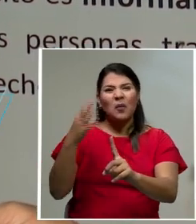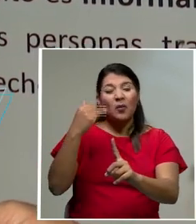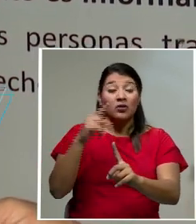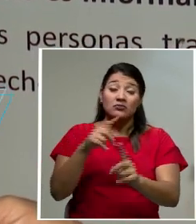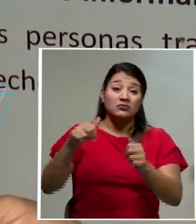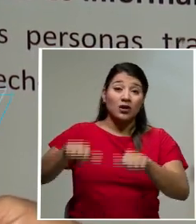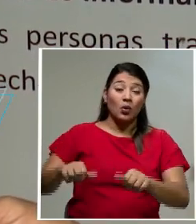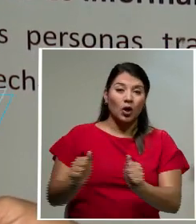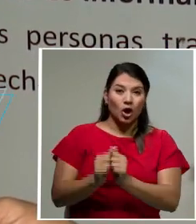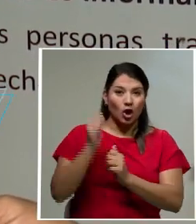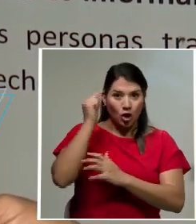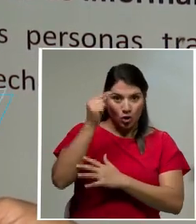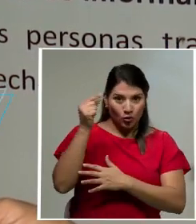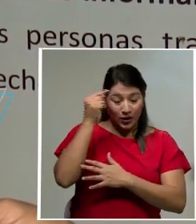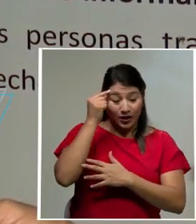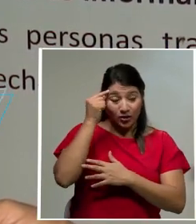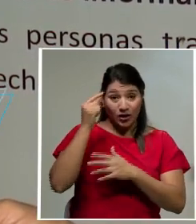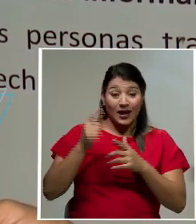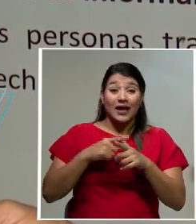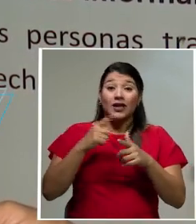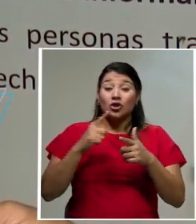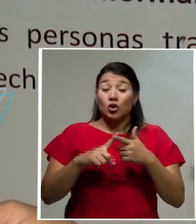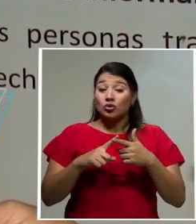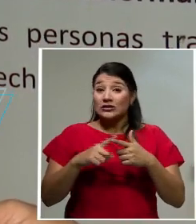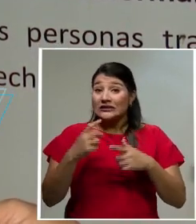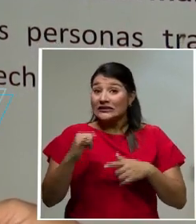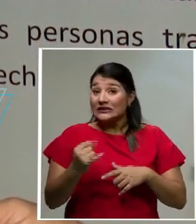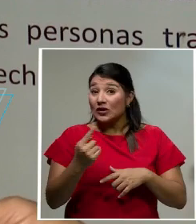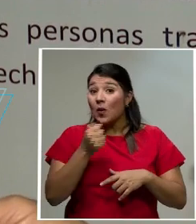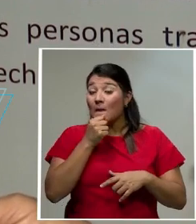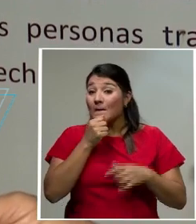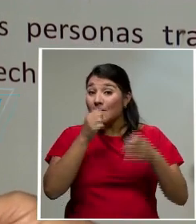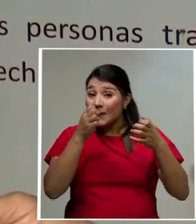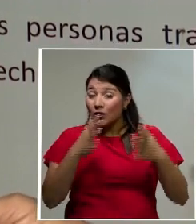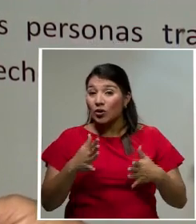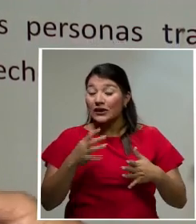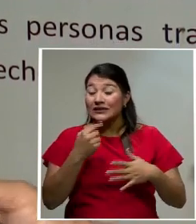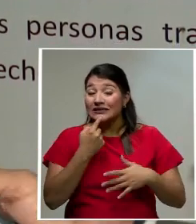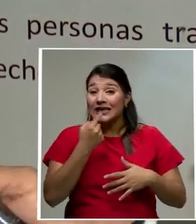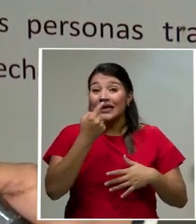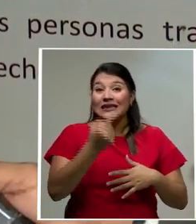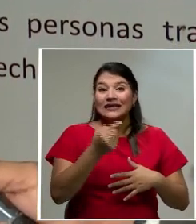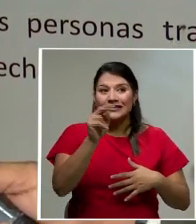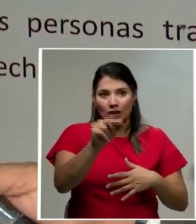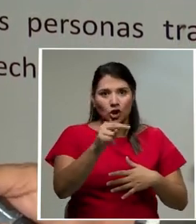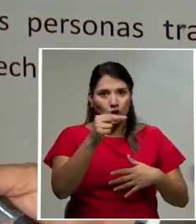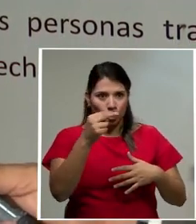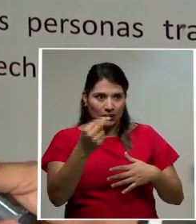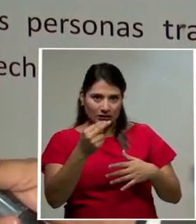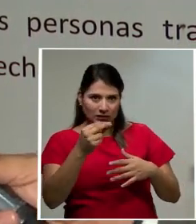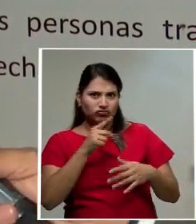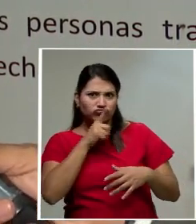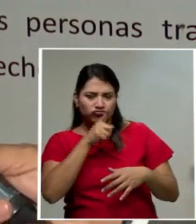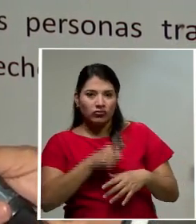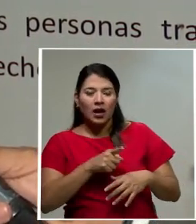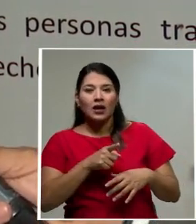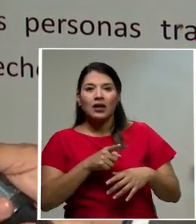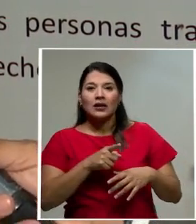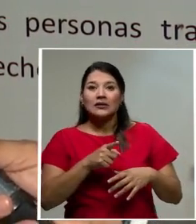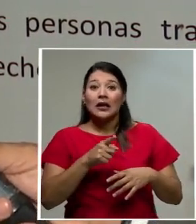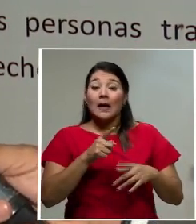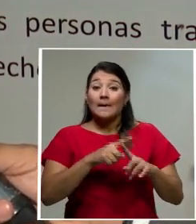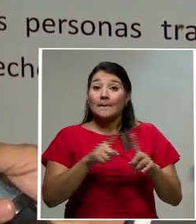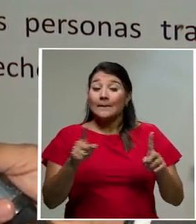ellos, y ya una persona, un periodista, que si bien es cierto, da una noticia bastante objetiva, pues obviamente que no es